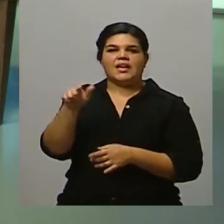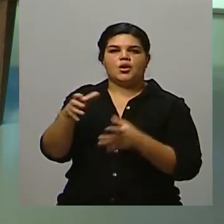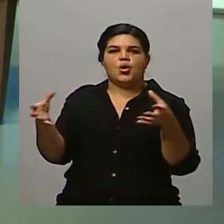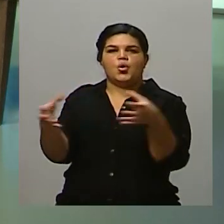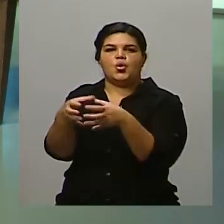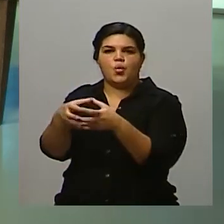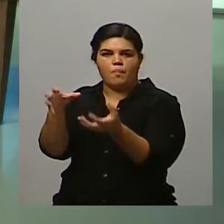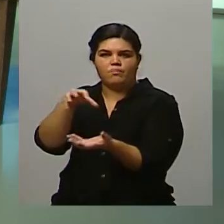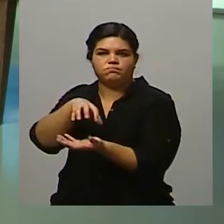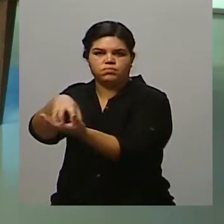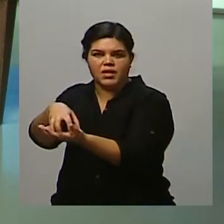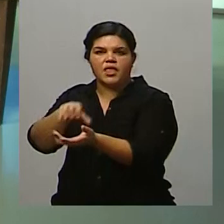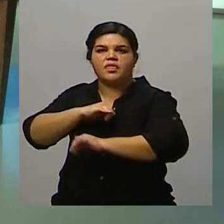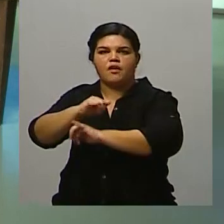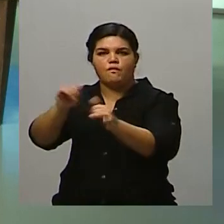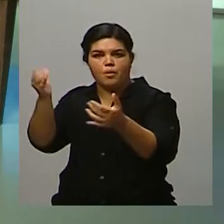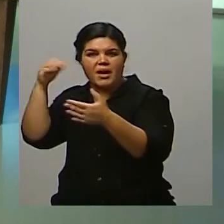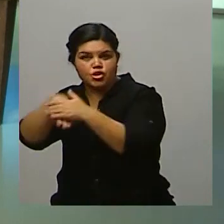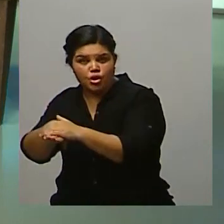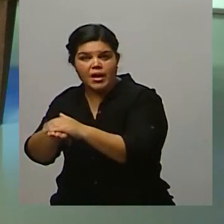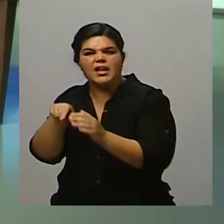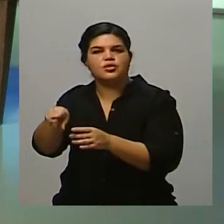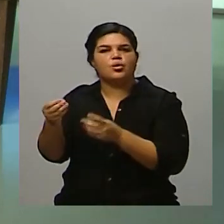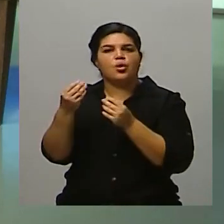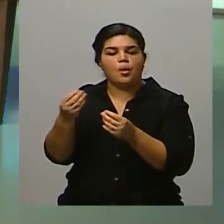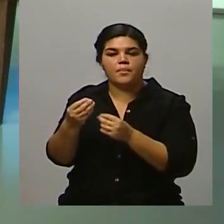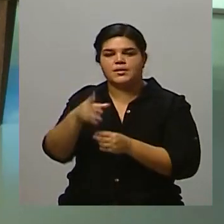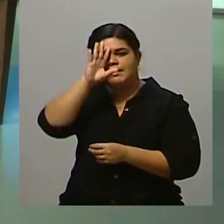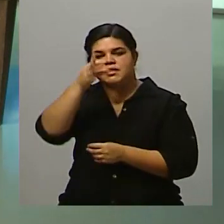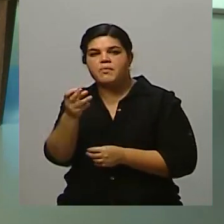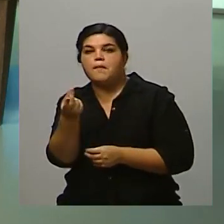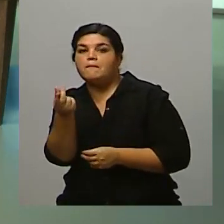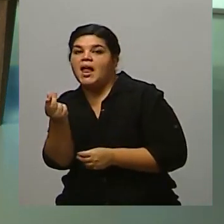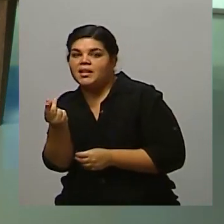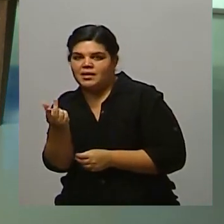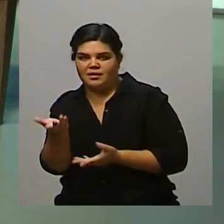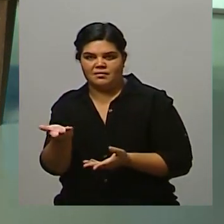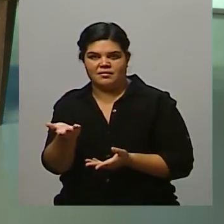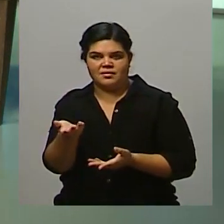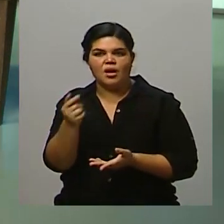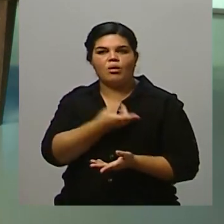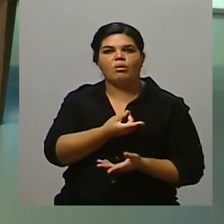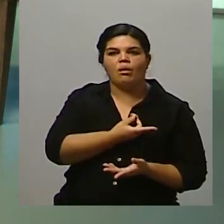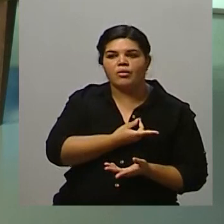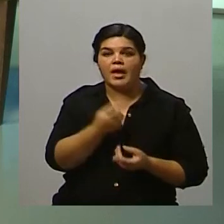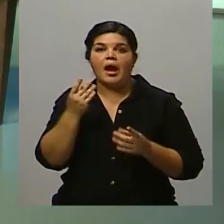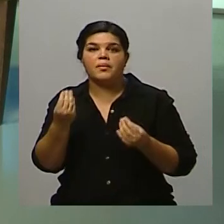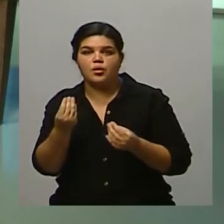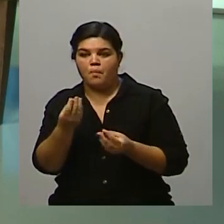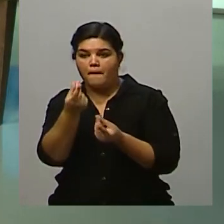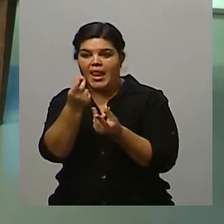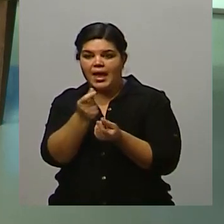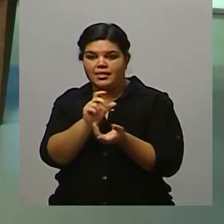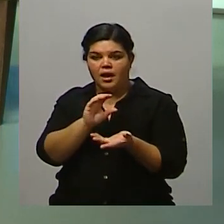inversión pública es justamente determinar el costo de oportunidad de los fondos. Cuando yo coloco un peso acá, es un peso que dejé de colocar en algún otro lado. Claro.